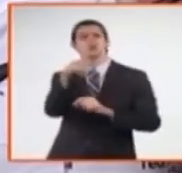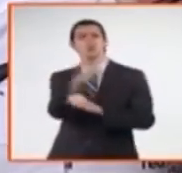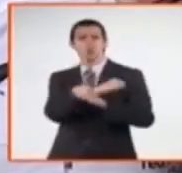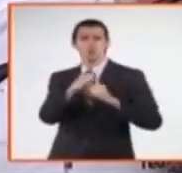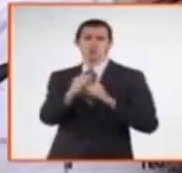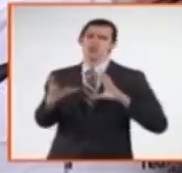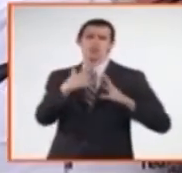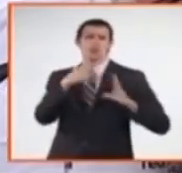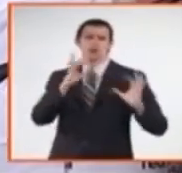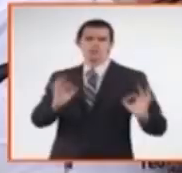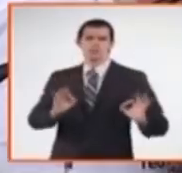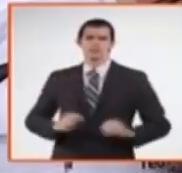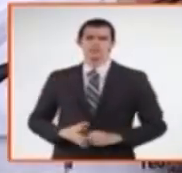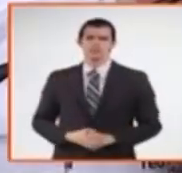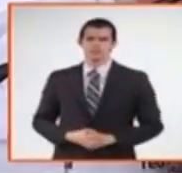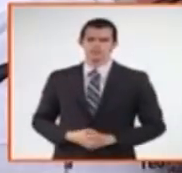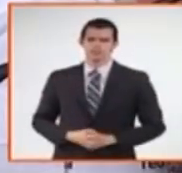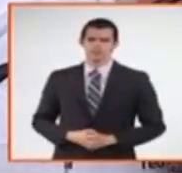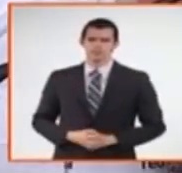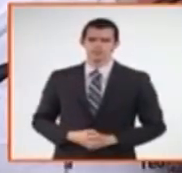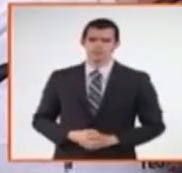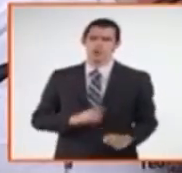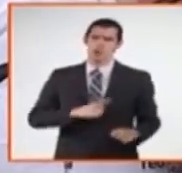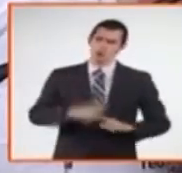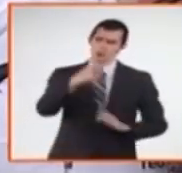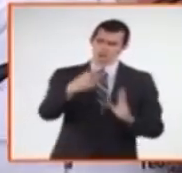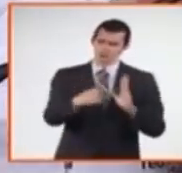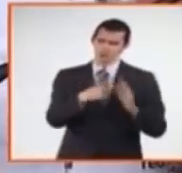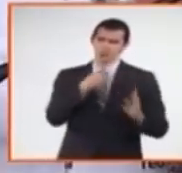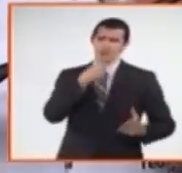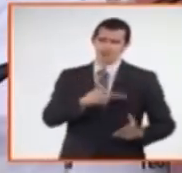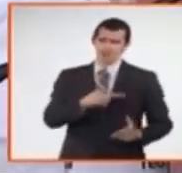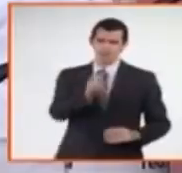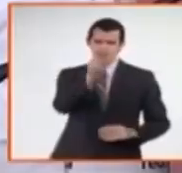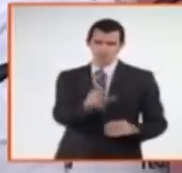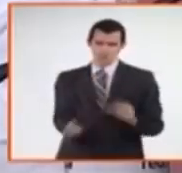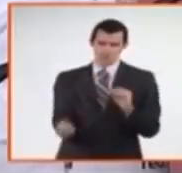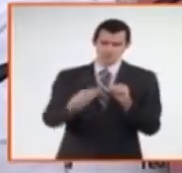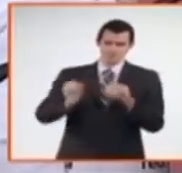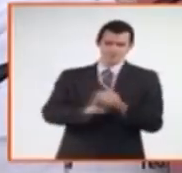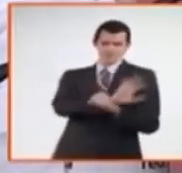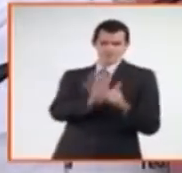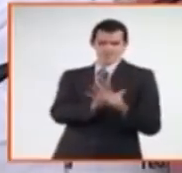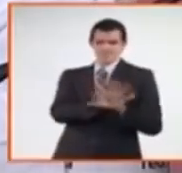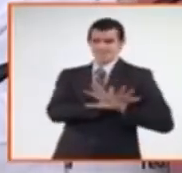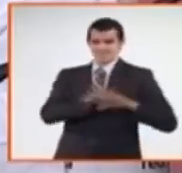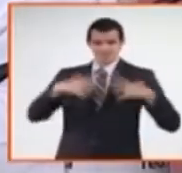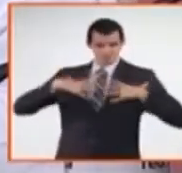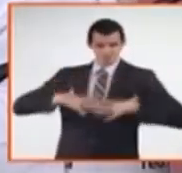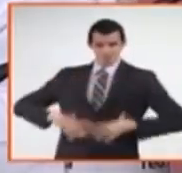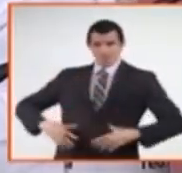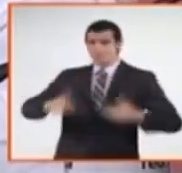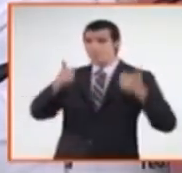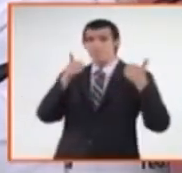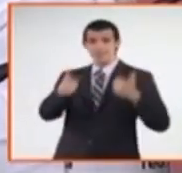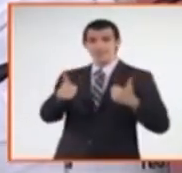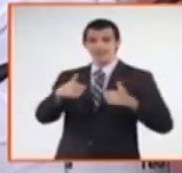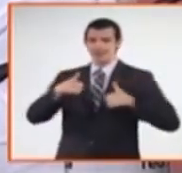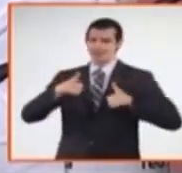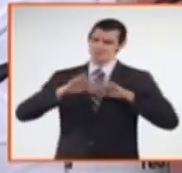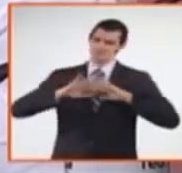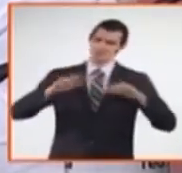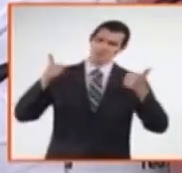los convalecientes como se aplicó también o sea hay en este momento más de 600 mil cubanos convaleciente